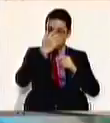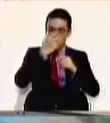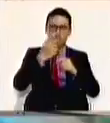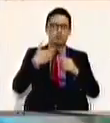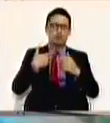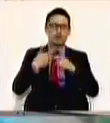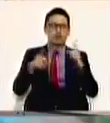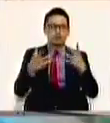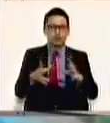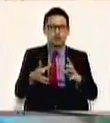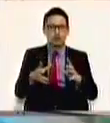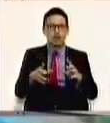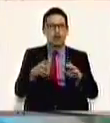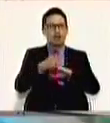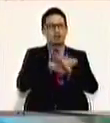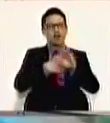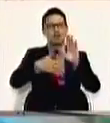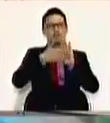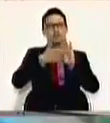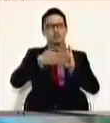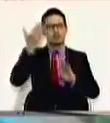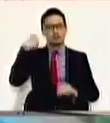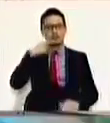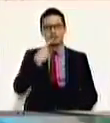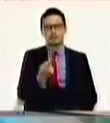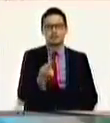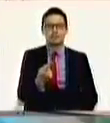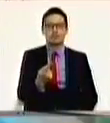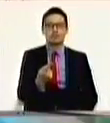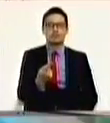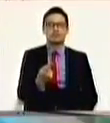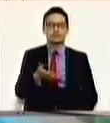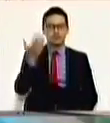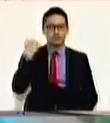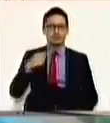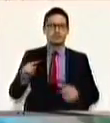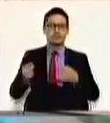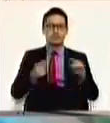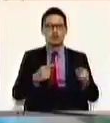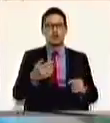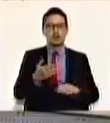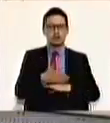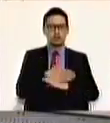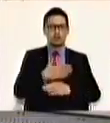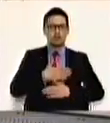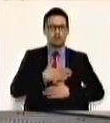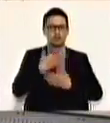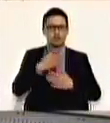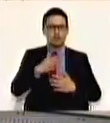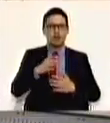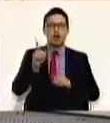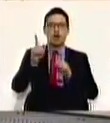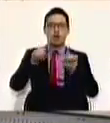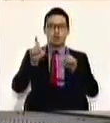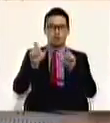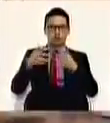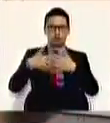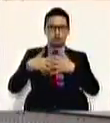haber quedado en la afirmación que hice alguna vez. Yo en plenaria felicité a algunos funcionarios